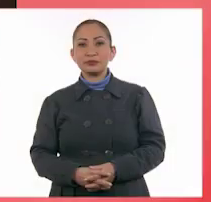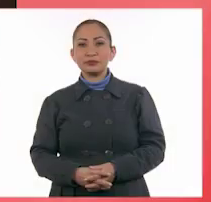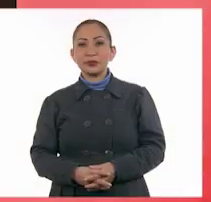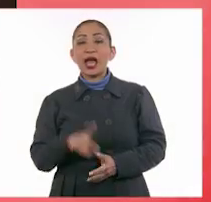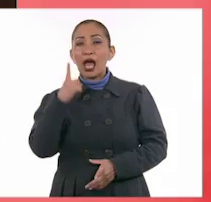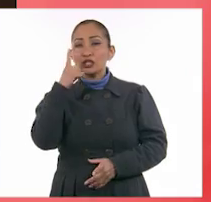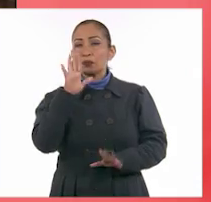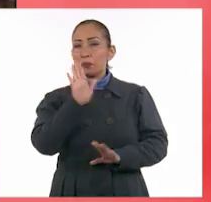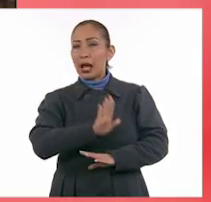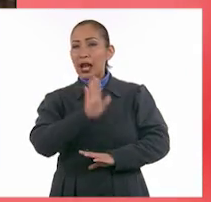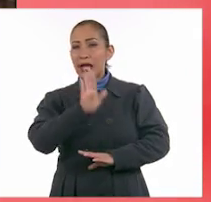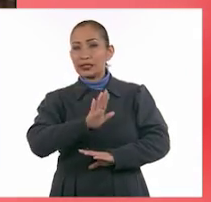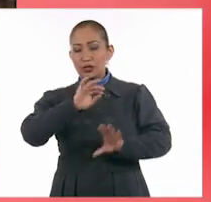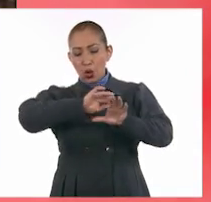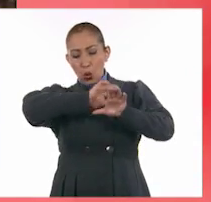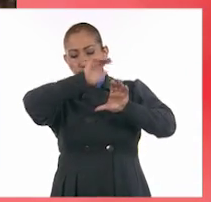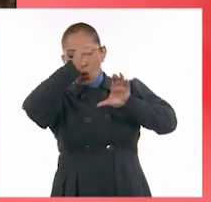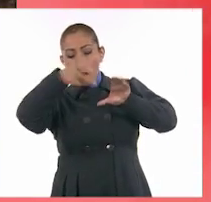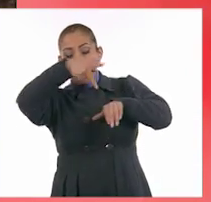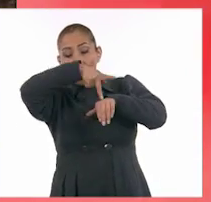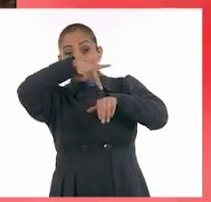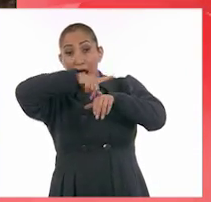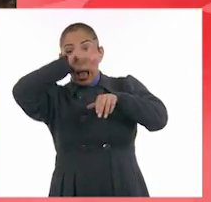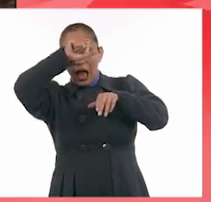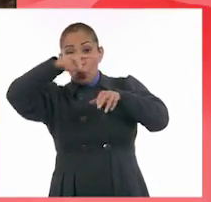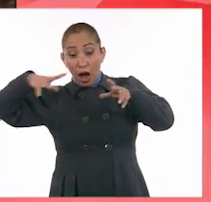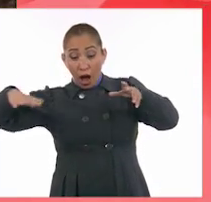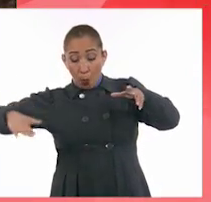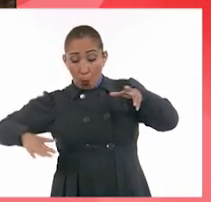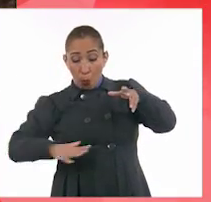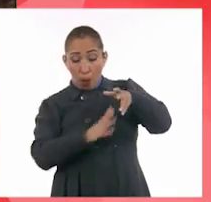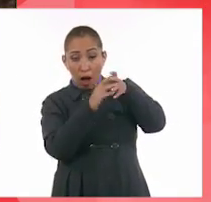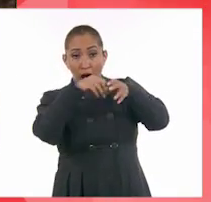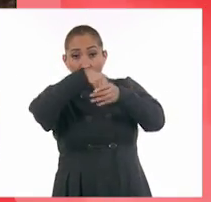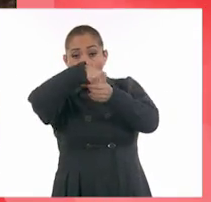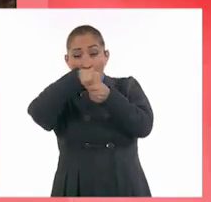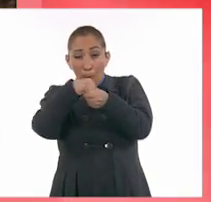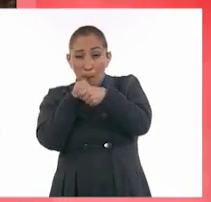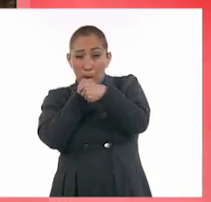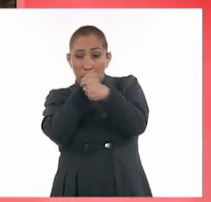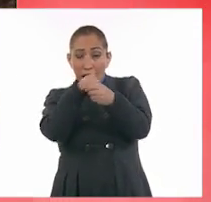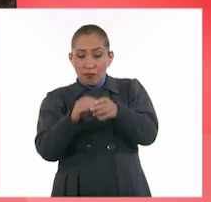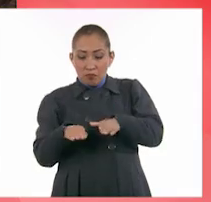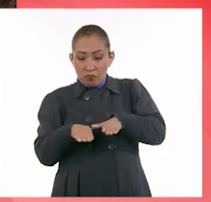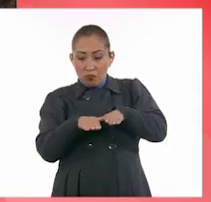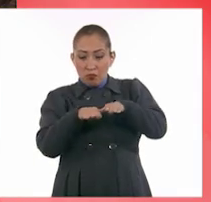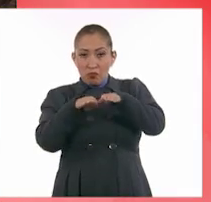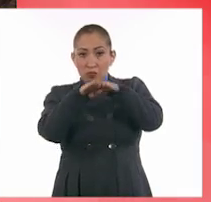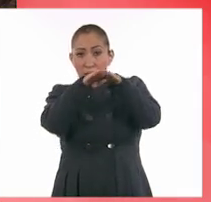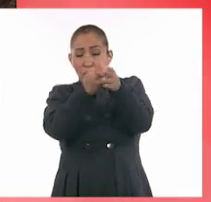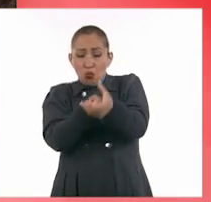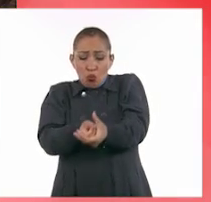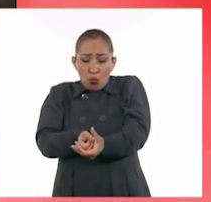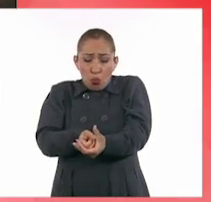Consiste en una especie de bóveda de roca donde el agua se agolpa, se acumula la presión de la marea y